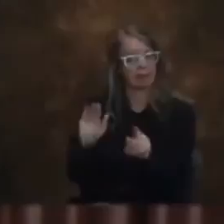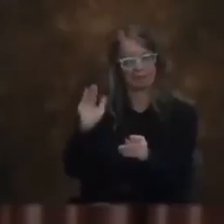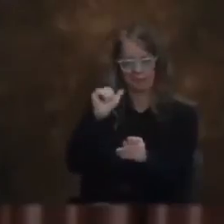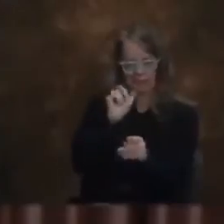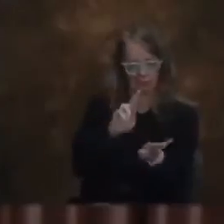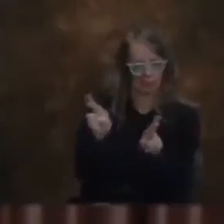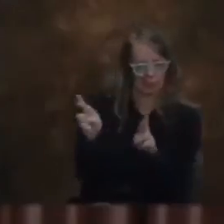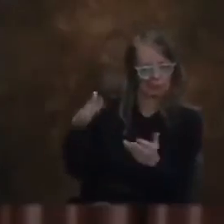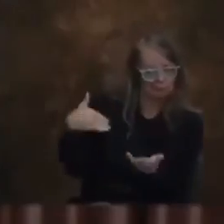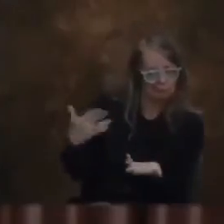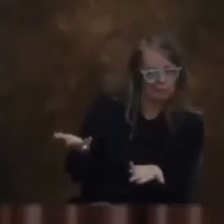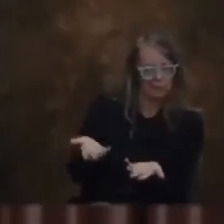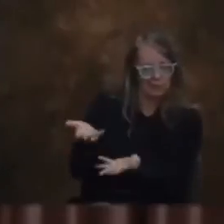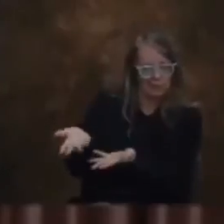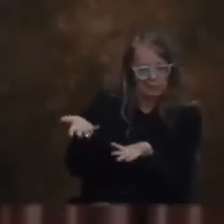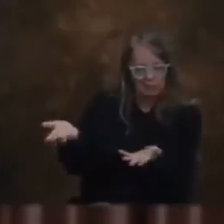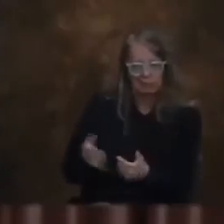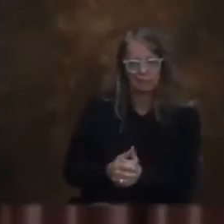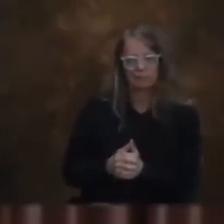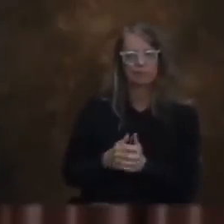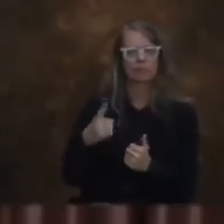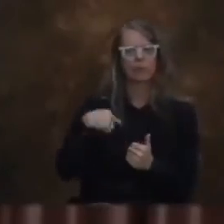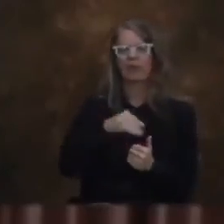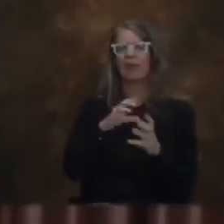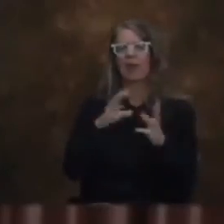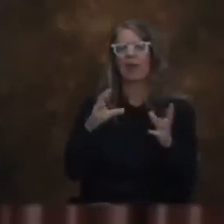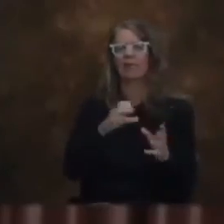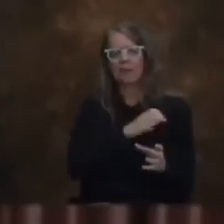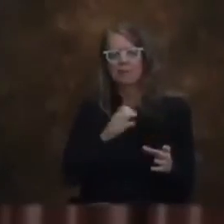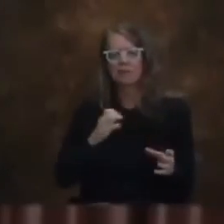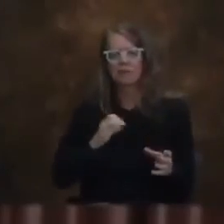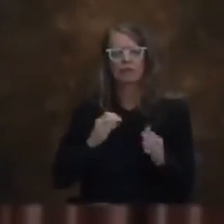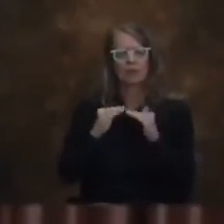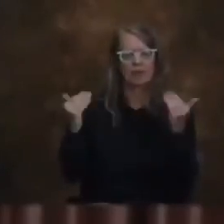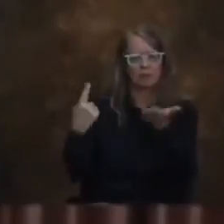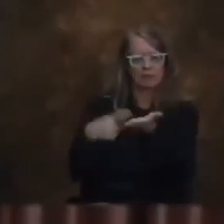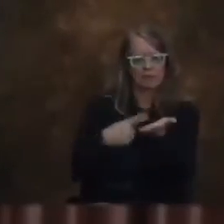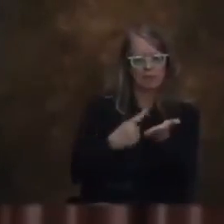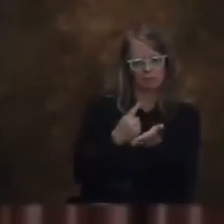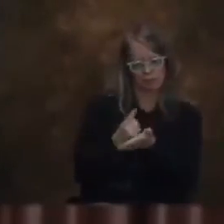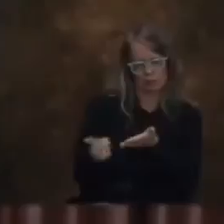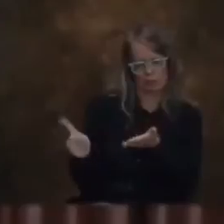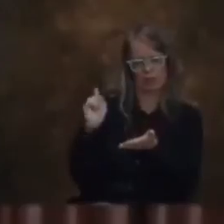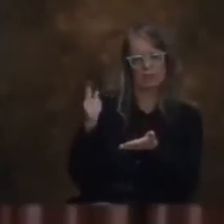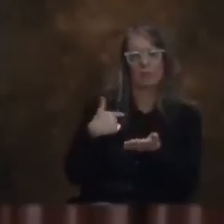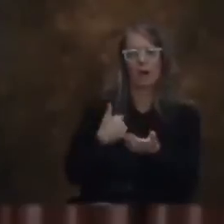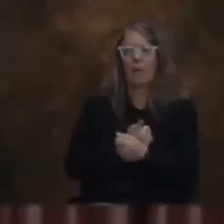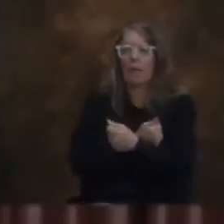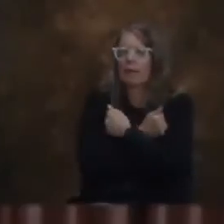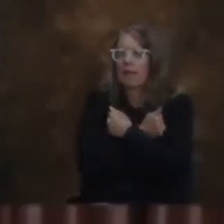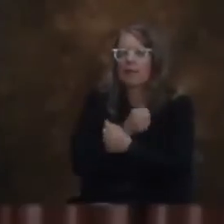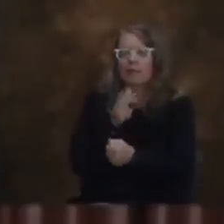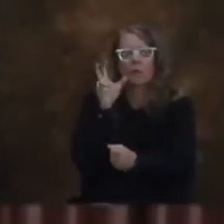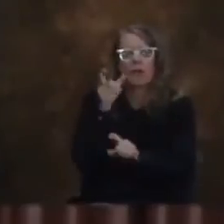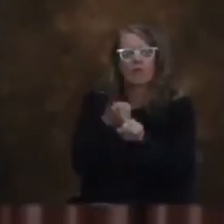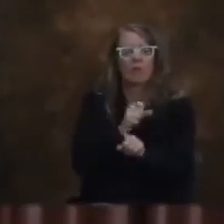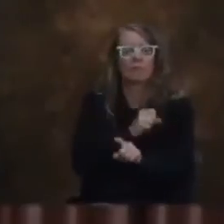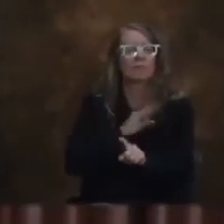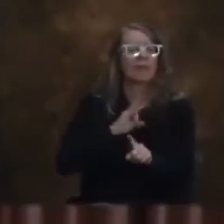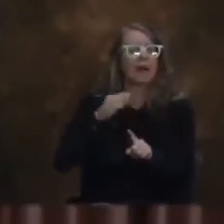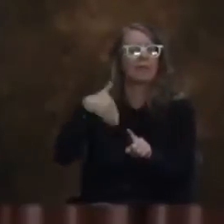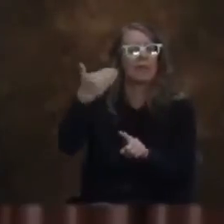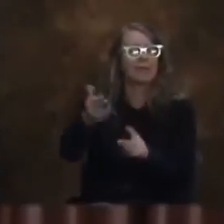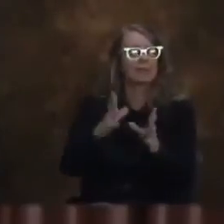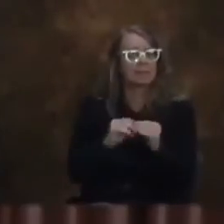todavía y hemos tenido conversaciones a nivel de la comisión y en la última semana y quisiera escuchar del personal en la